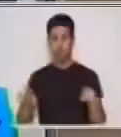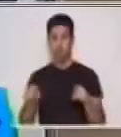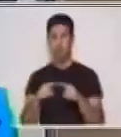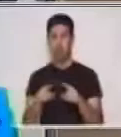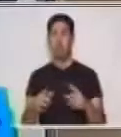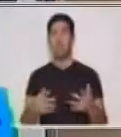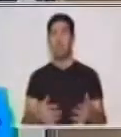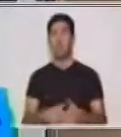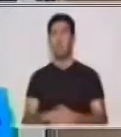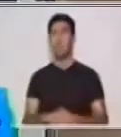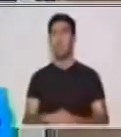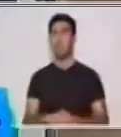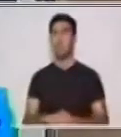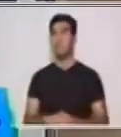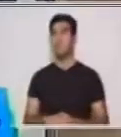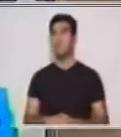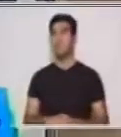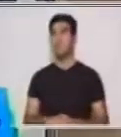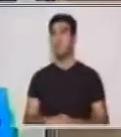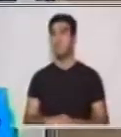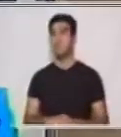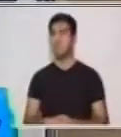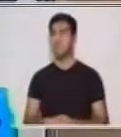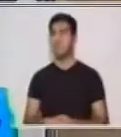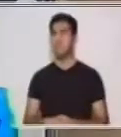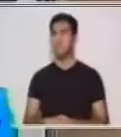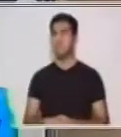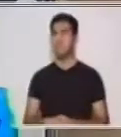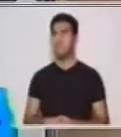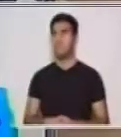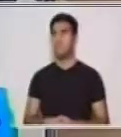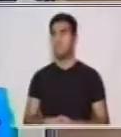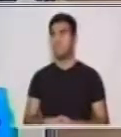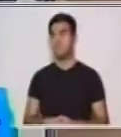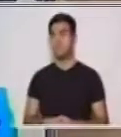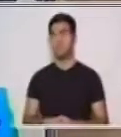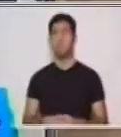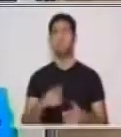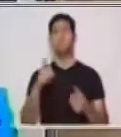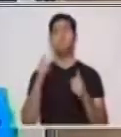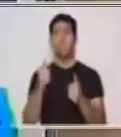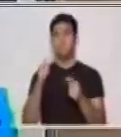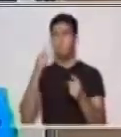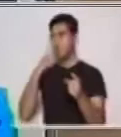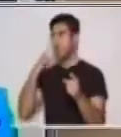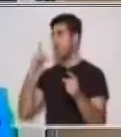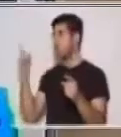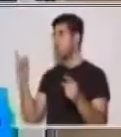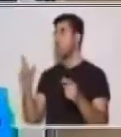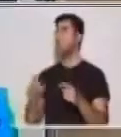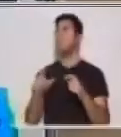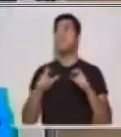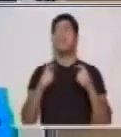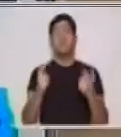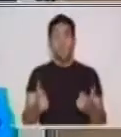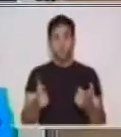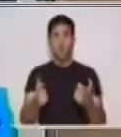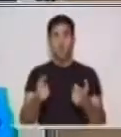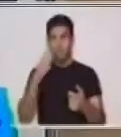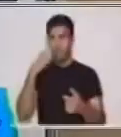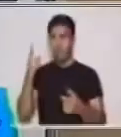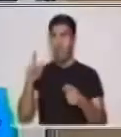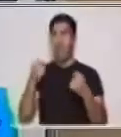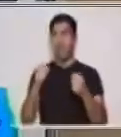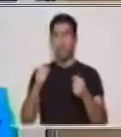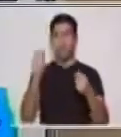Y acá finalmente que ya están marcados. Muy bien. Entonces quiero que me digas en dónde observas que están